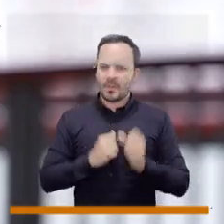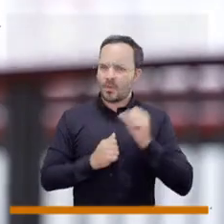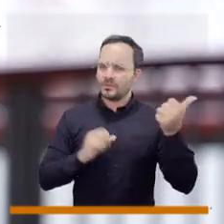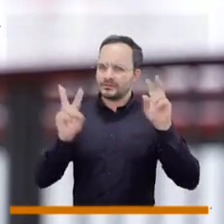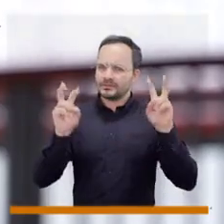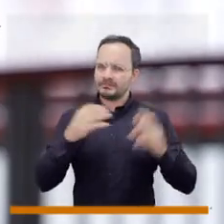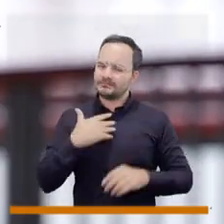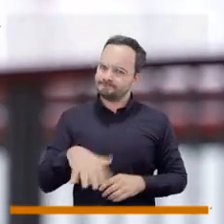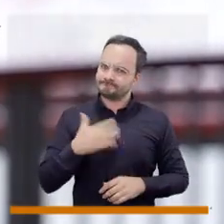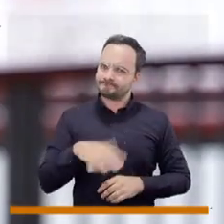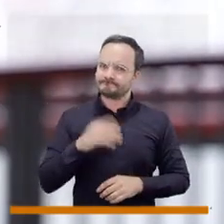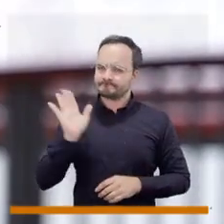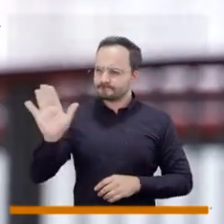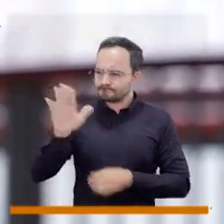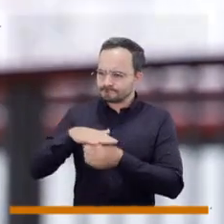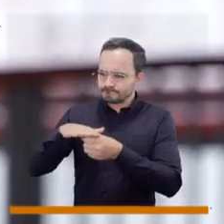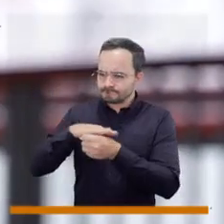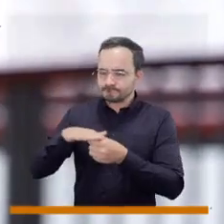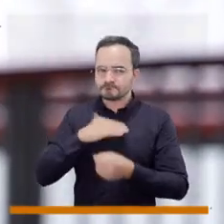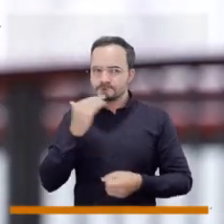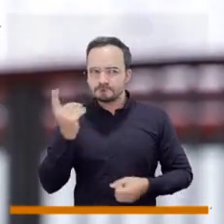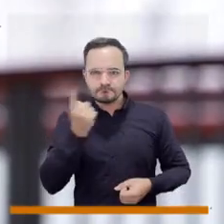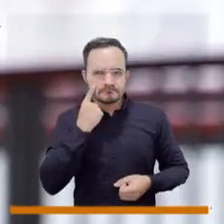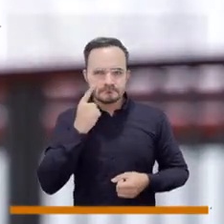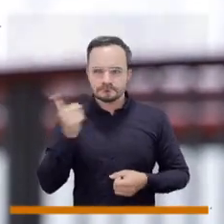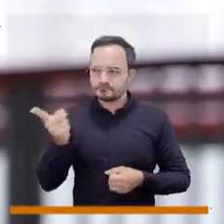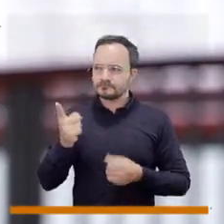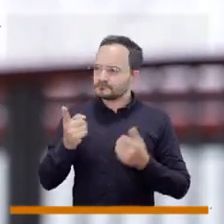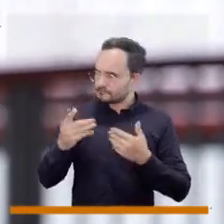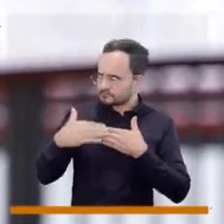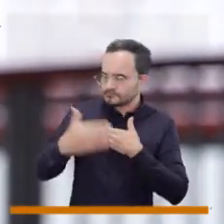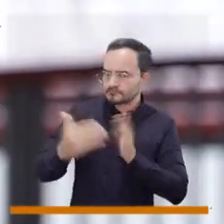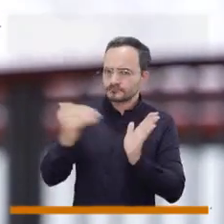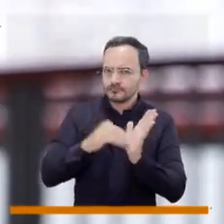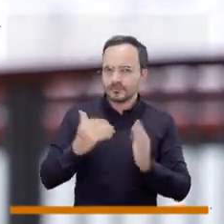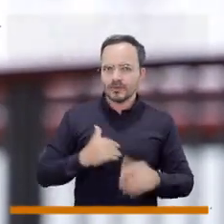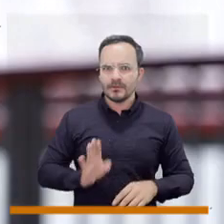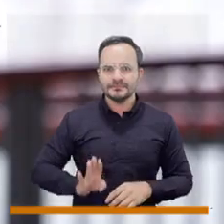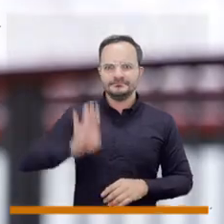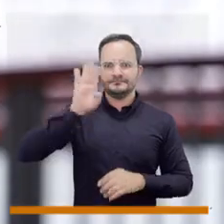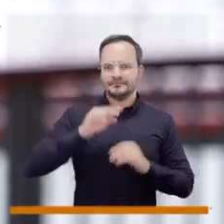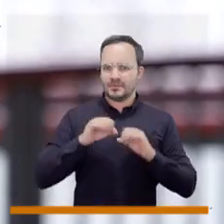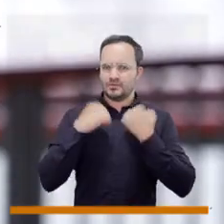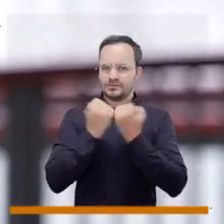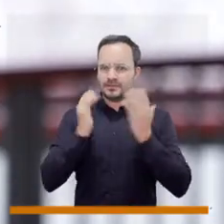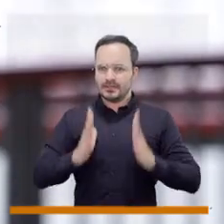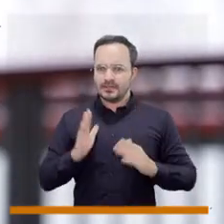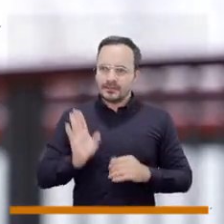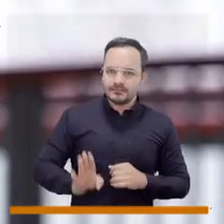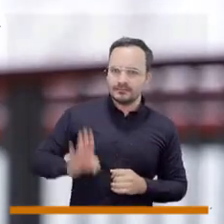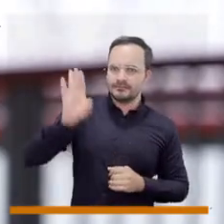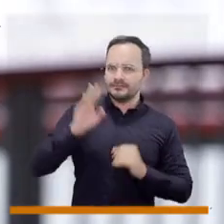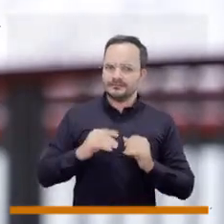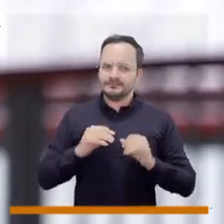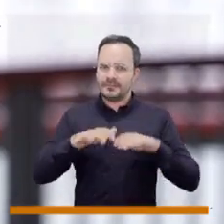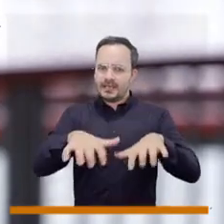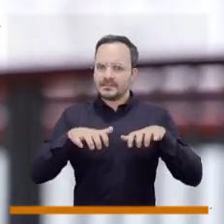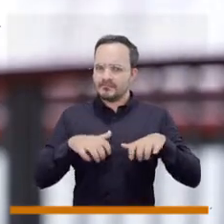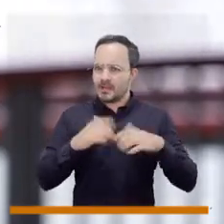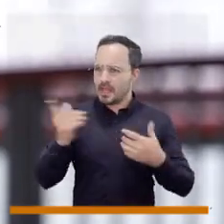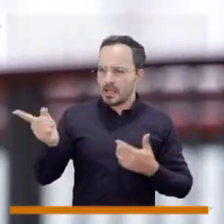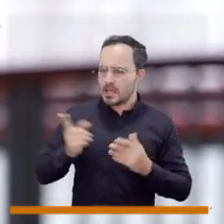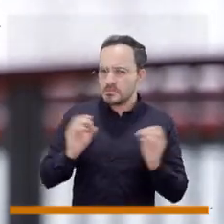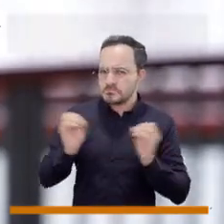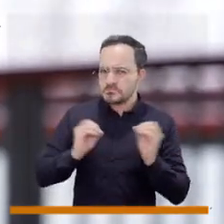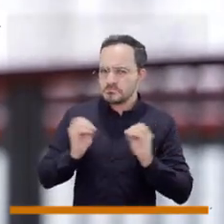punto, porque es que en su caso nos hemos enterado que no se vuelve a presentar ni al Consejo ni a la Asamblea. Entonces, para nuestros